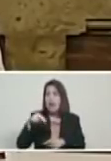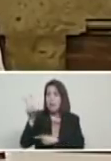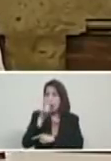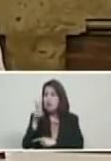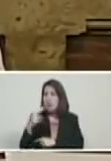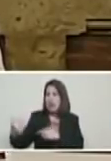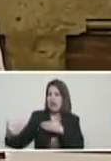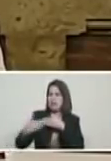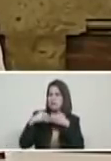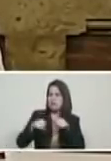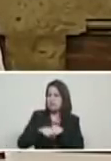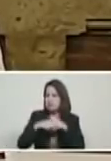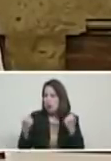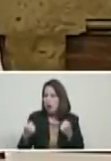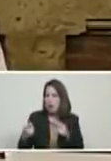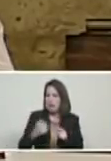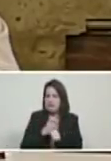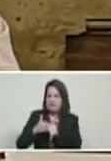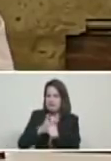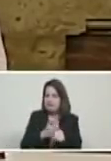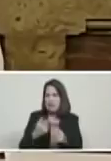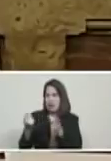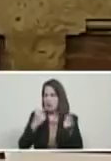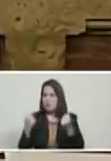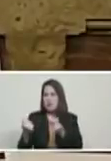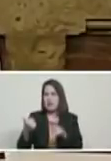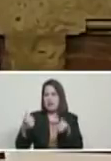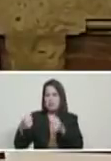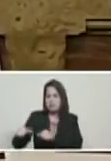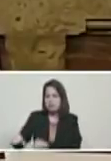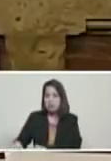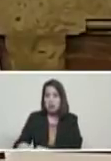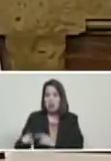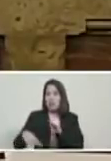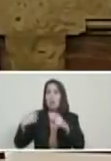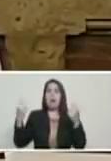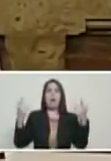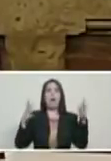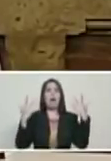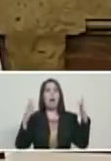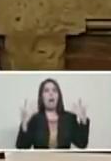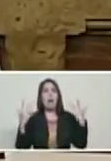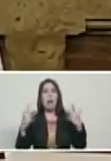en las finanzas, en la economía, en el comercio, y después aplaude.